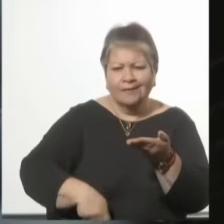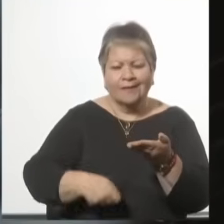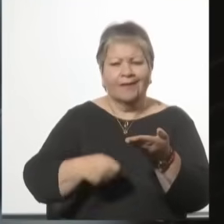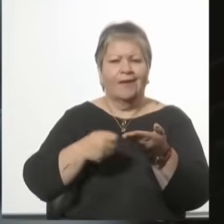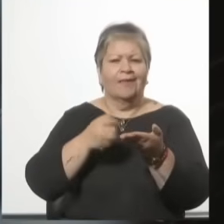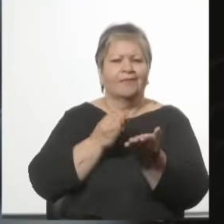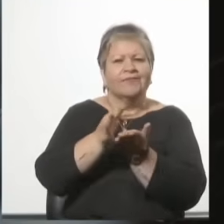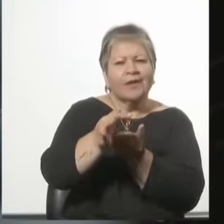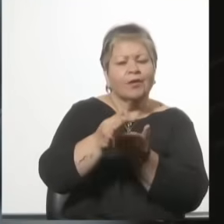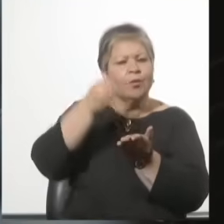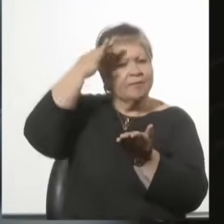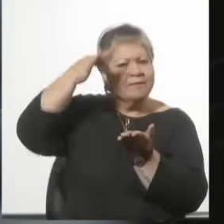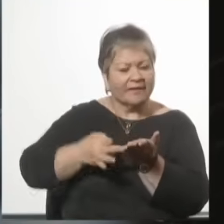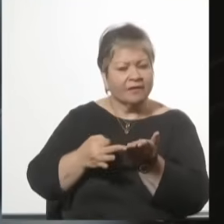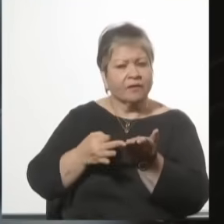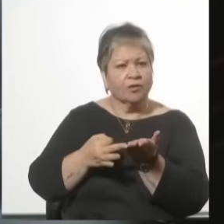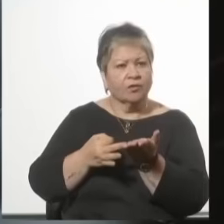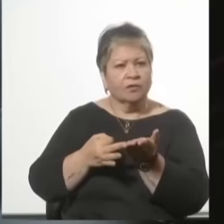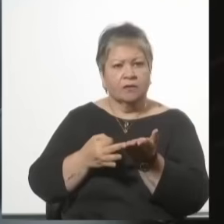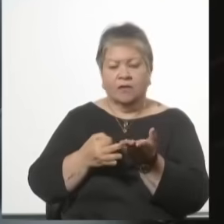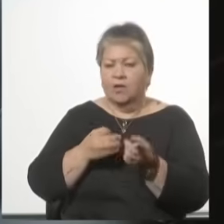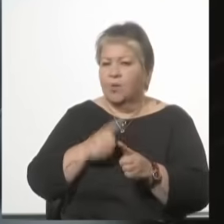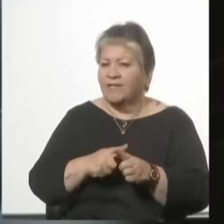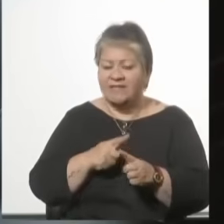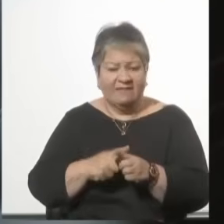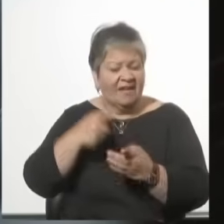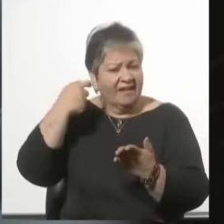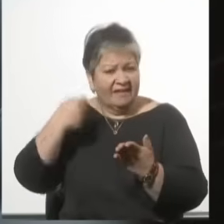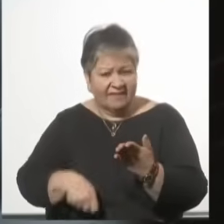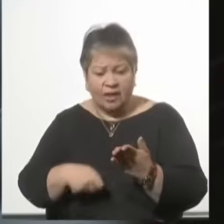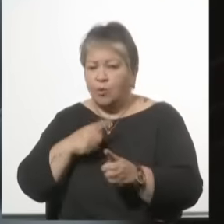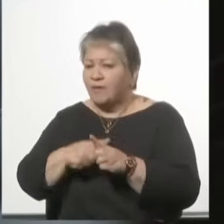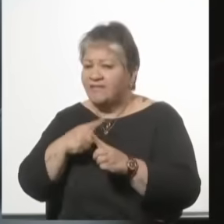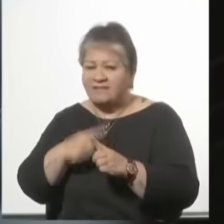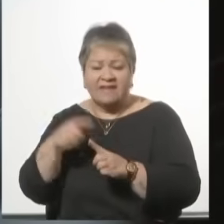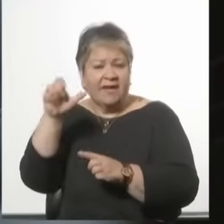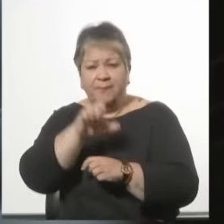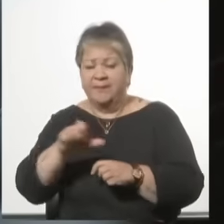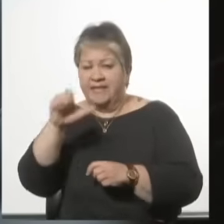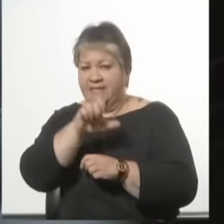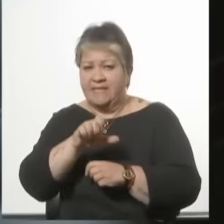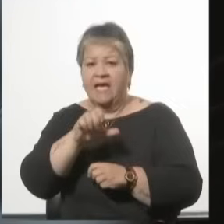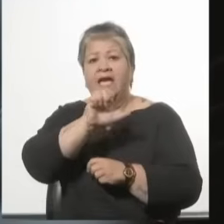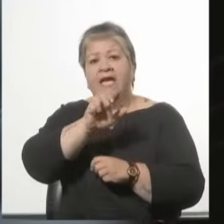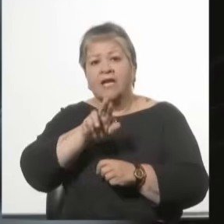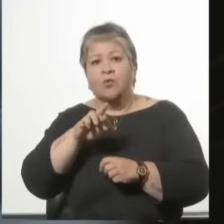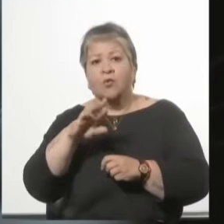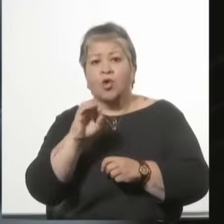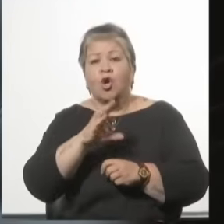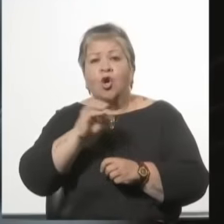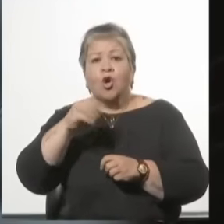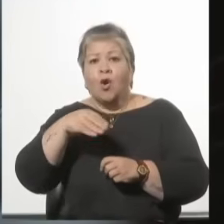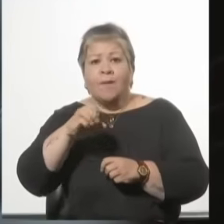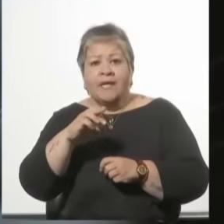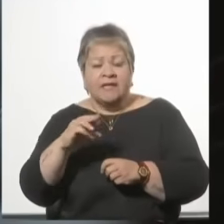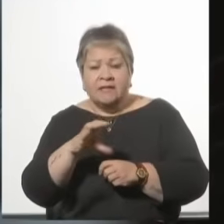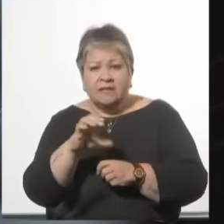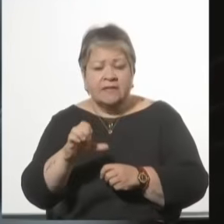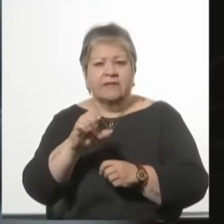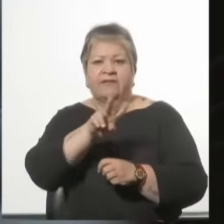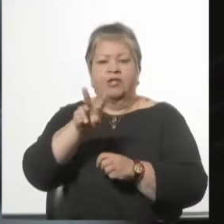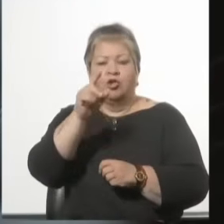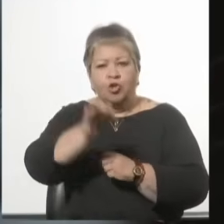fiel cumplimiento, a estas alturas inexistente tanto la garantía como la empresa Eurocommerce, en la tarde del día 22 de octubre